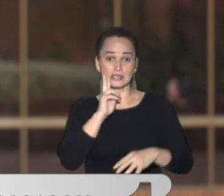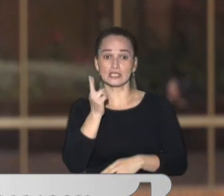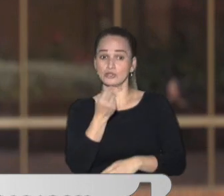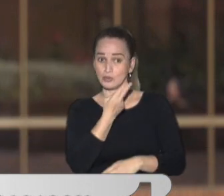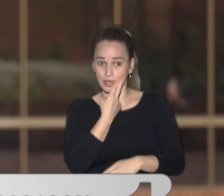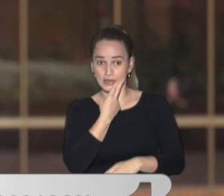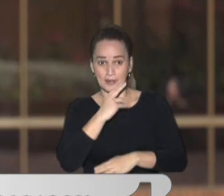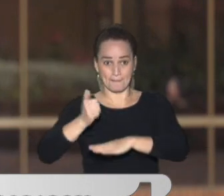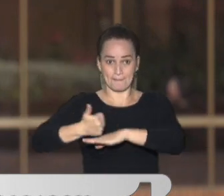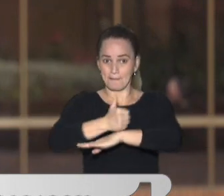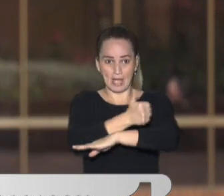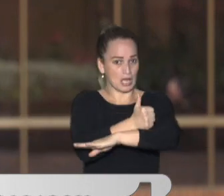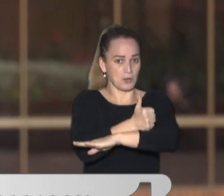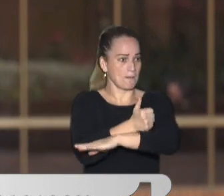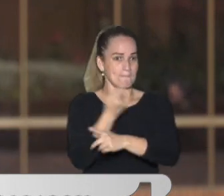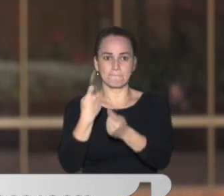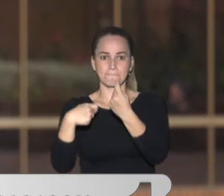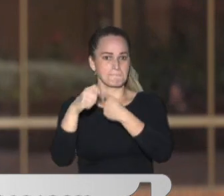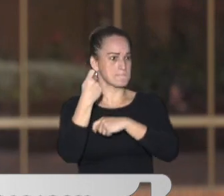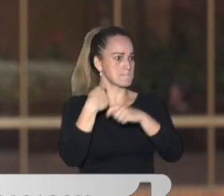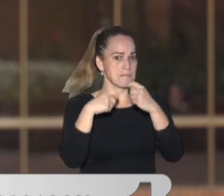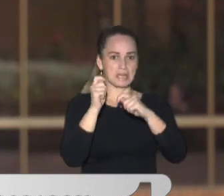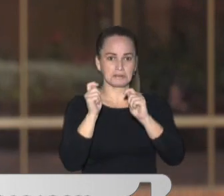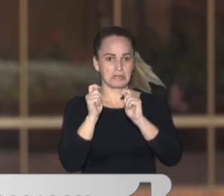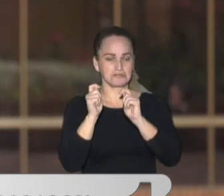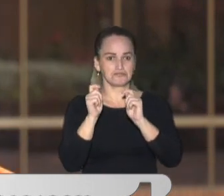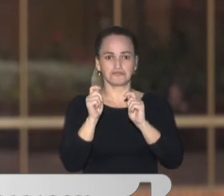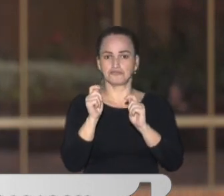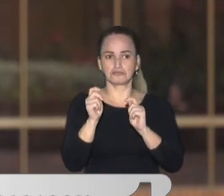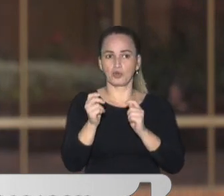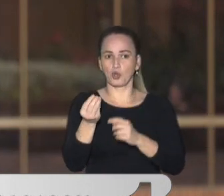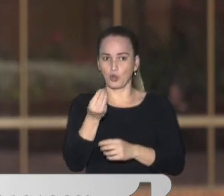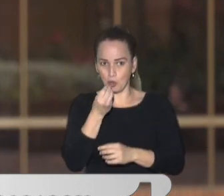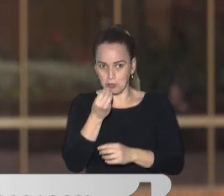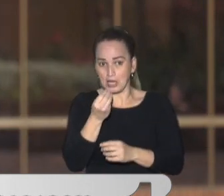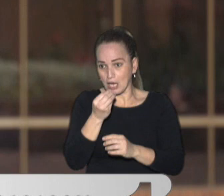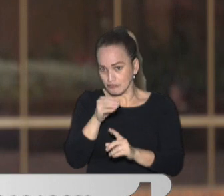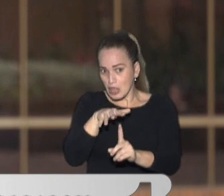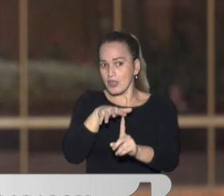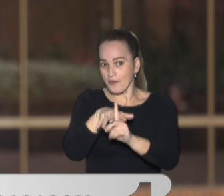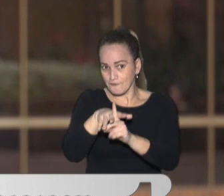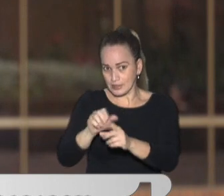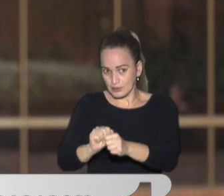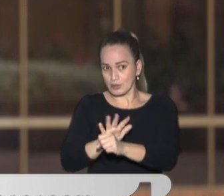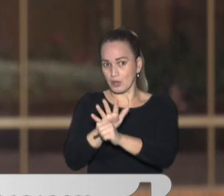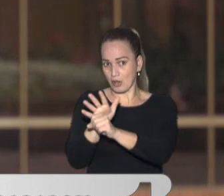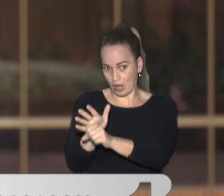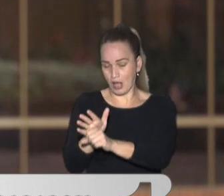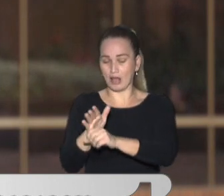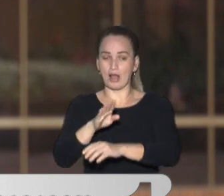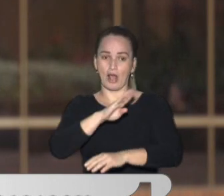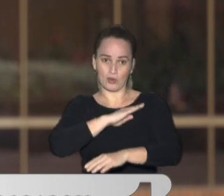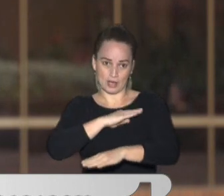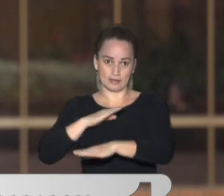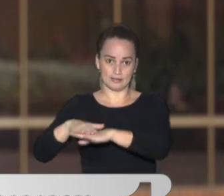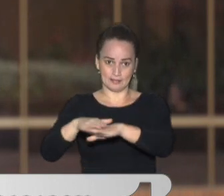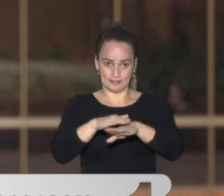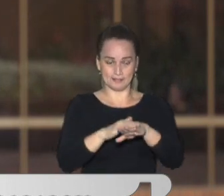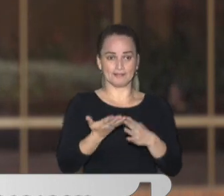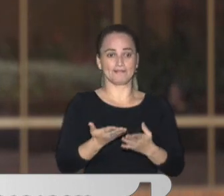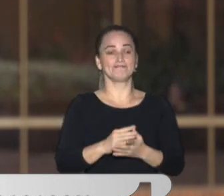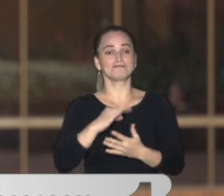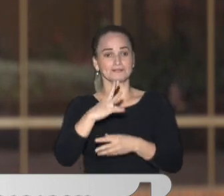en donde no hay una prioridad de venta a la comida, puede ser un foco de contagio según las autoridades del distrito.